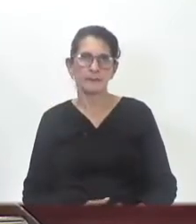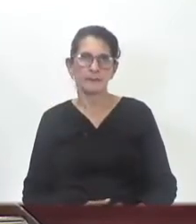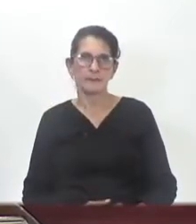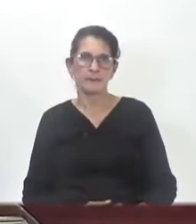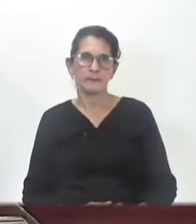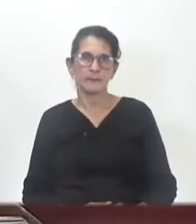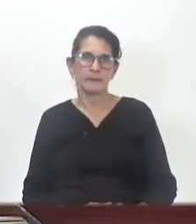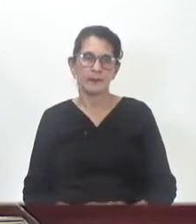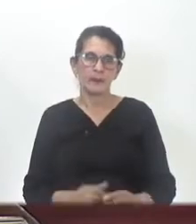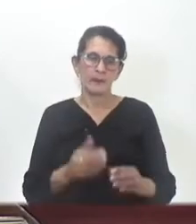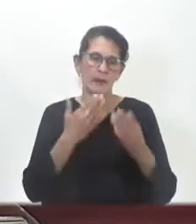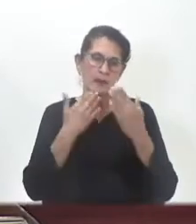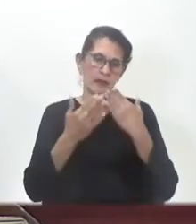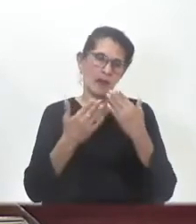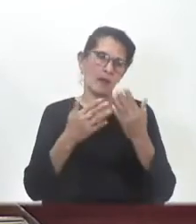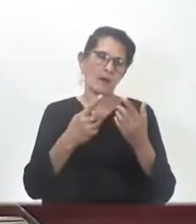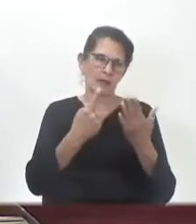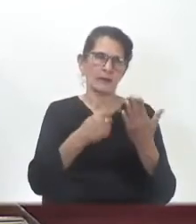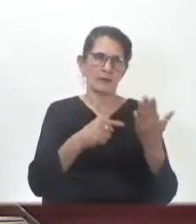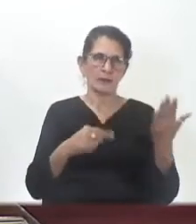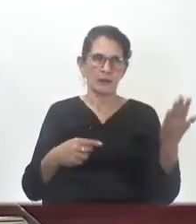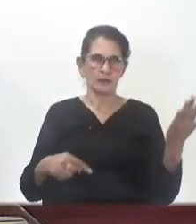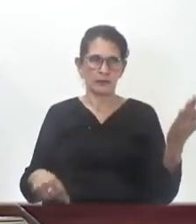Habla del hacinamiento y de muchas cosas más.